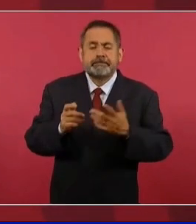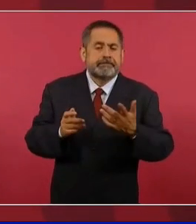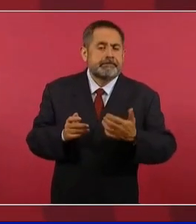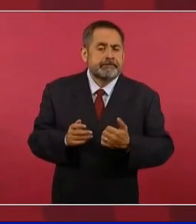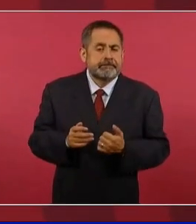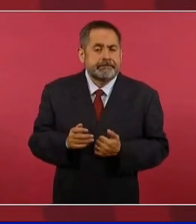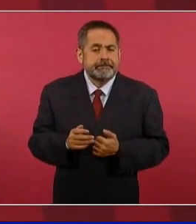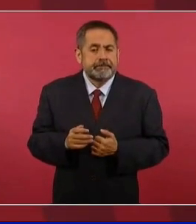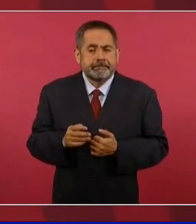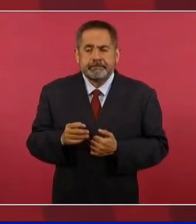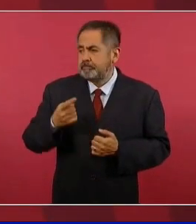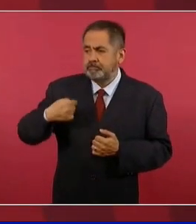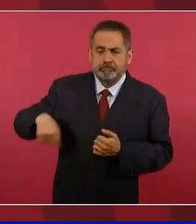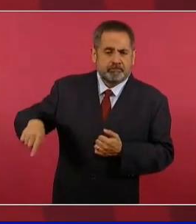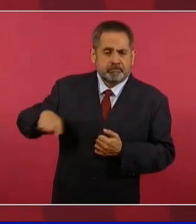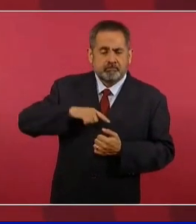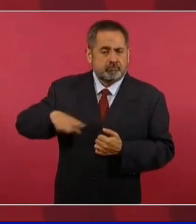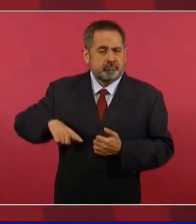no hay